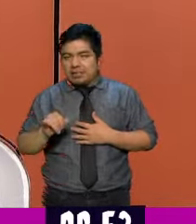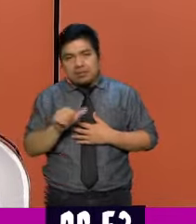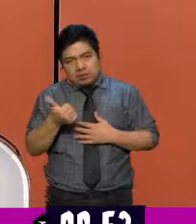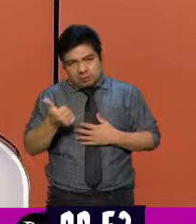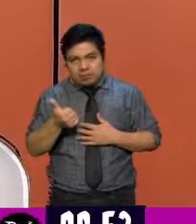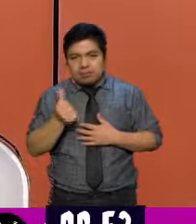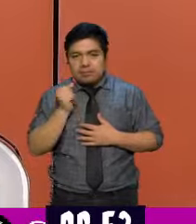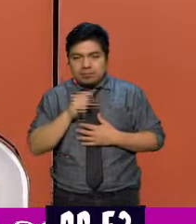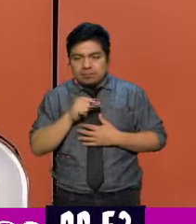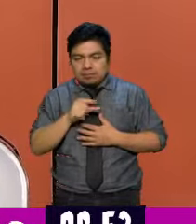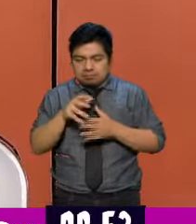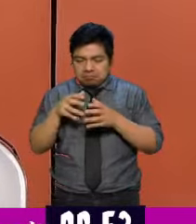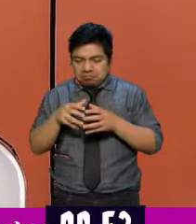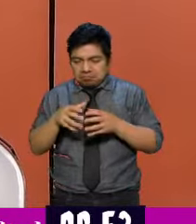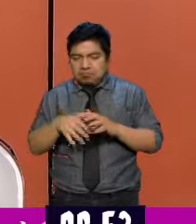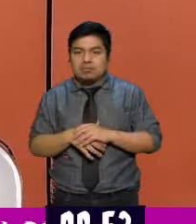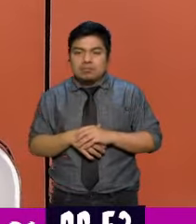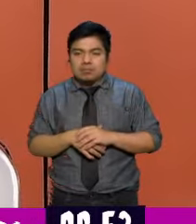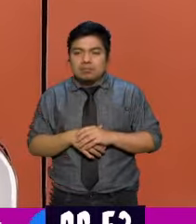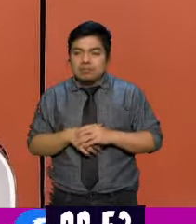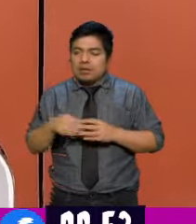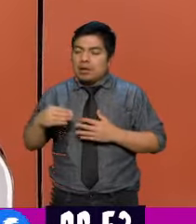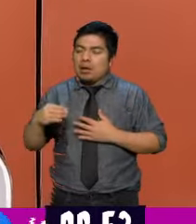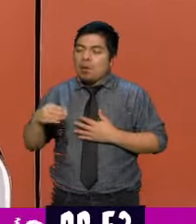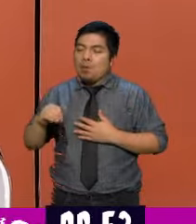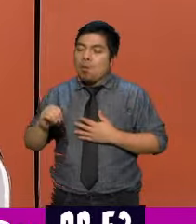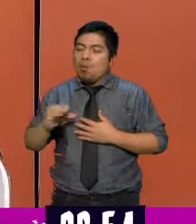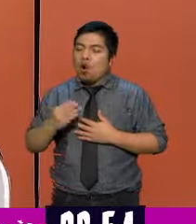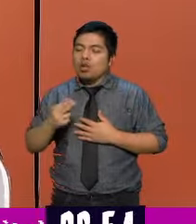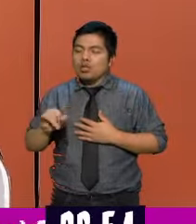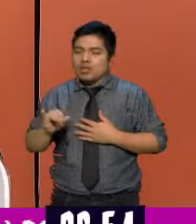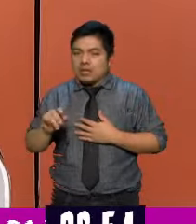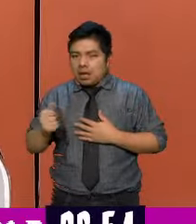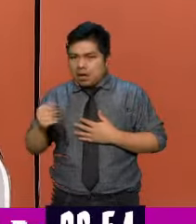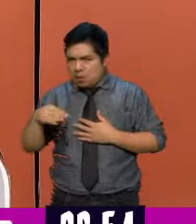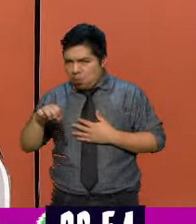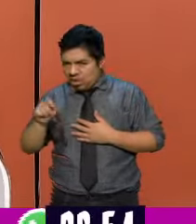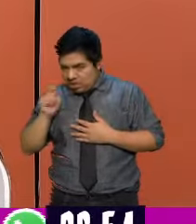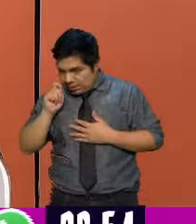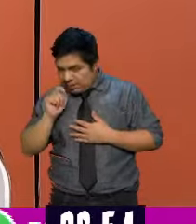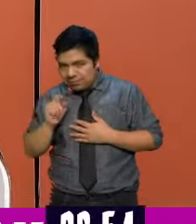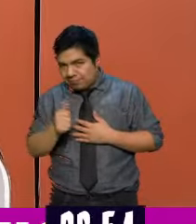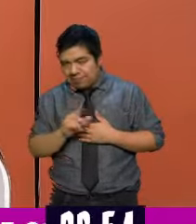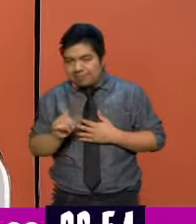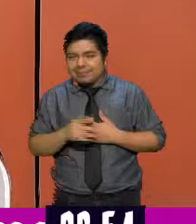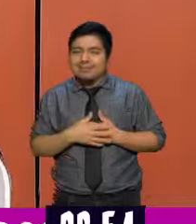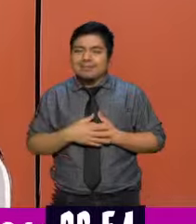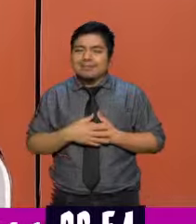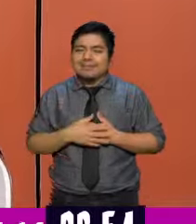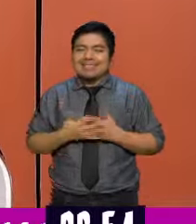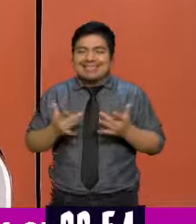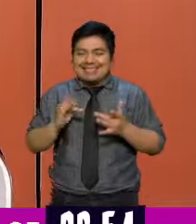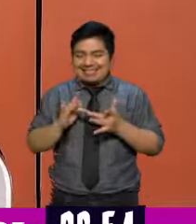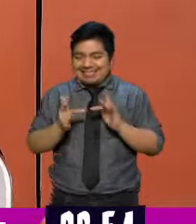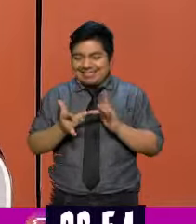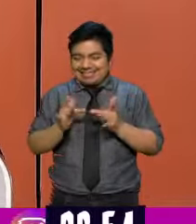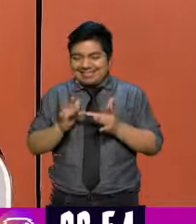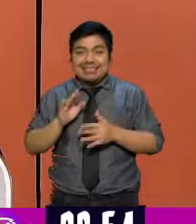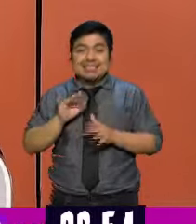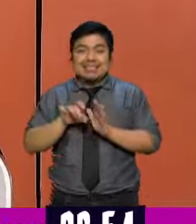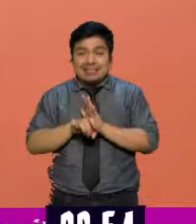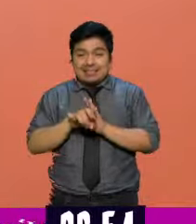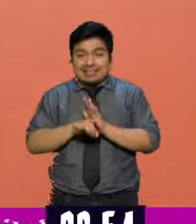que ese sí también es como puro almidón. ¿Mochi? Mochi. Ah. No, ese es otro que no quiero. ¿Qué? Síganme en